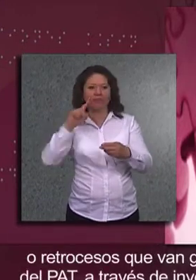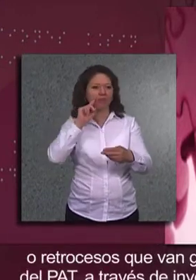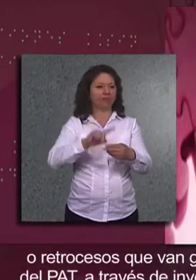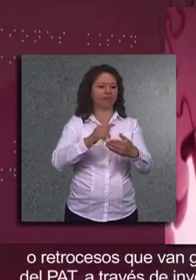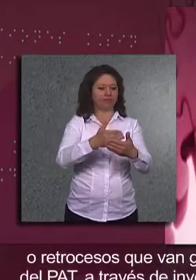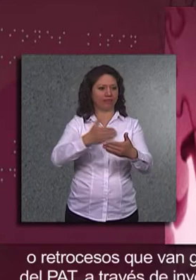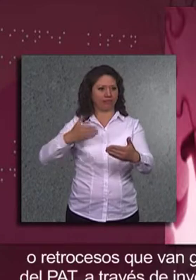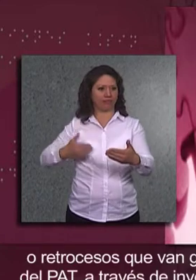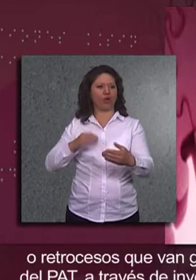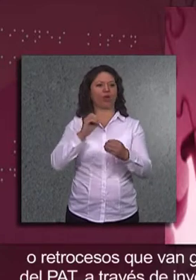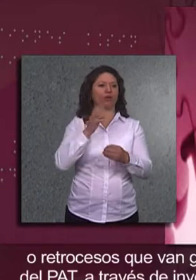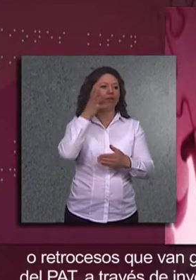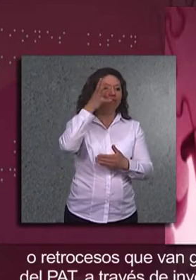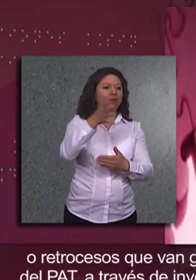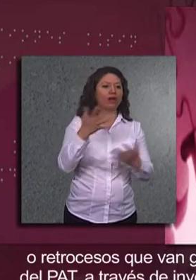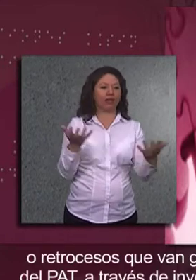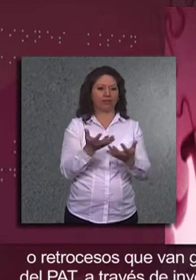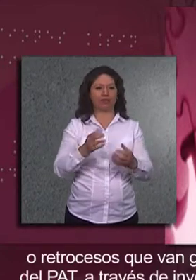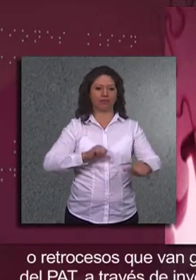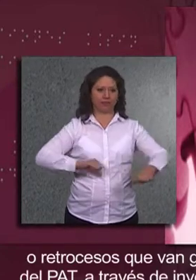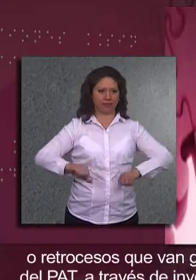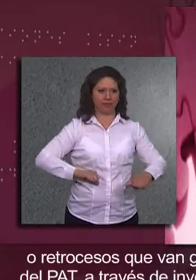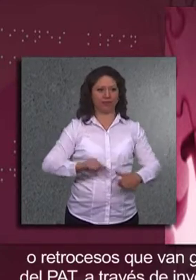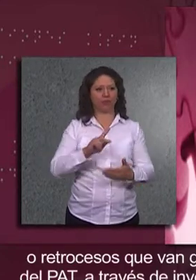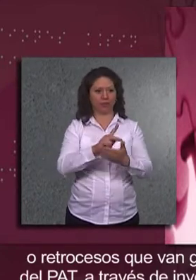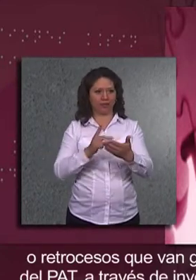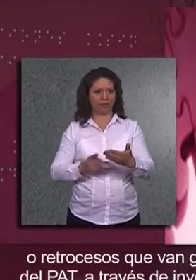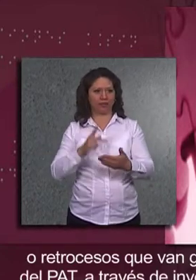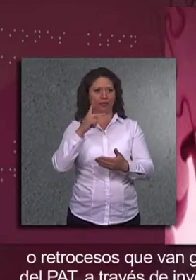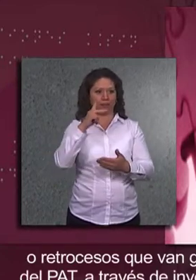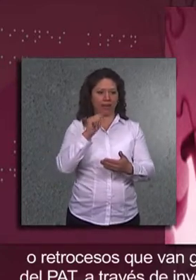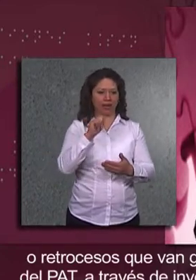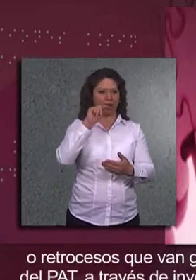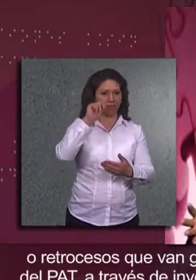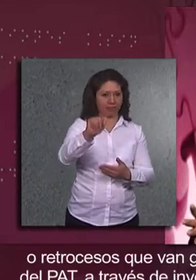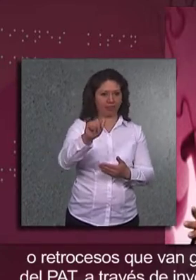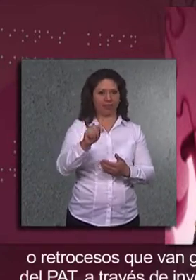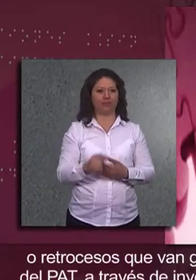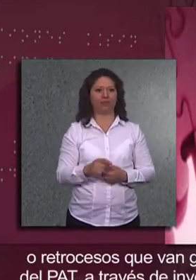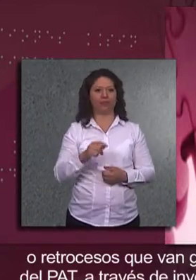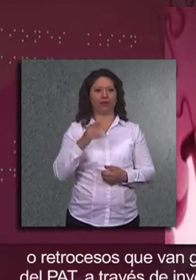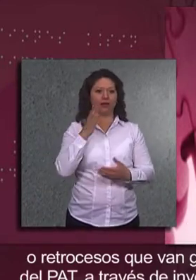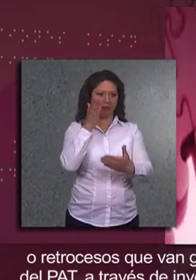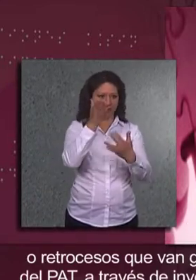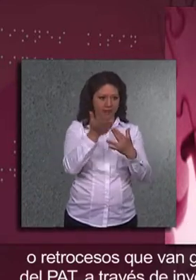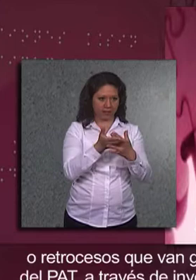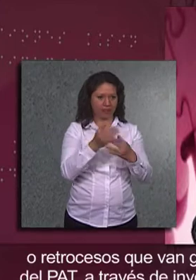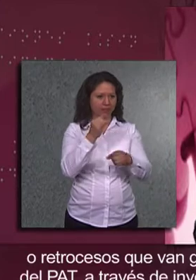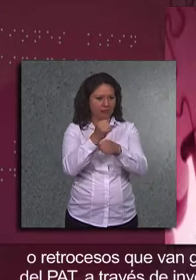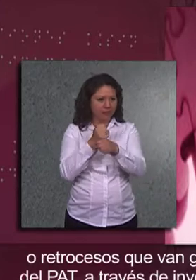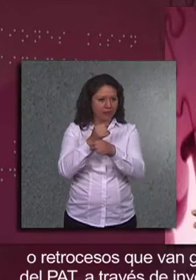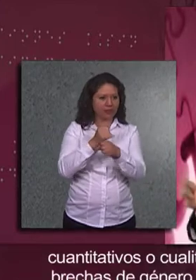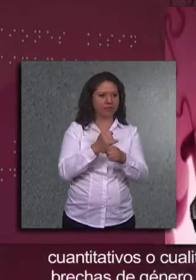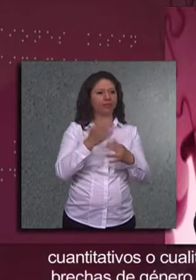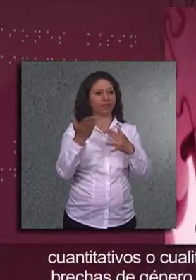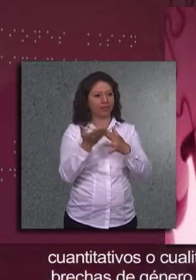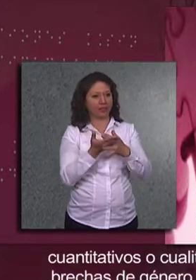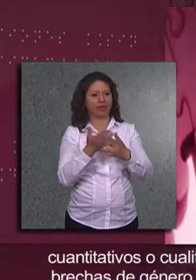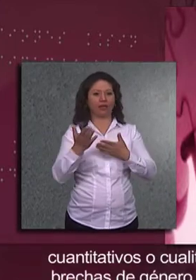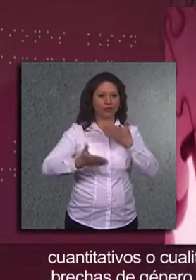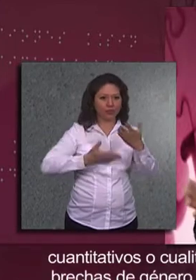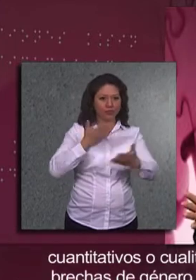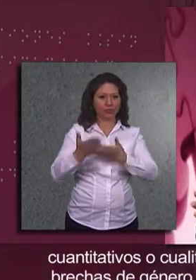que van generando sus proyectos del pat a través de investigar mediante estudios cuantitativos